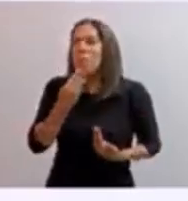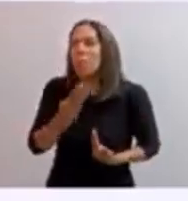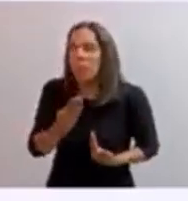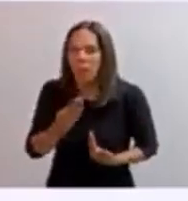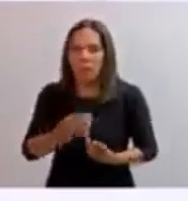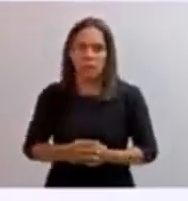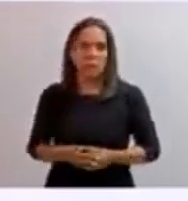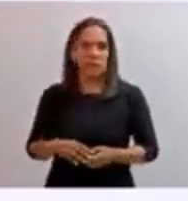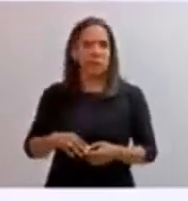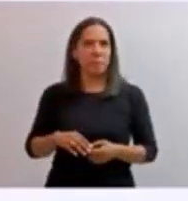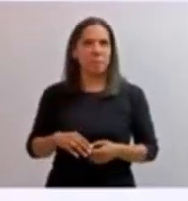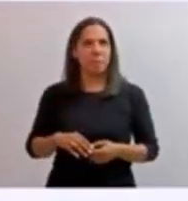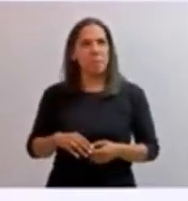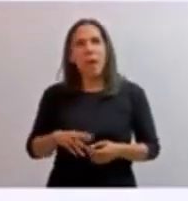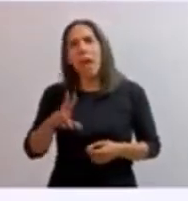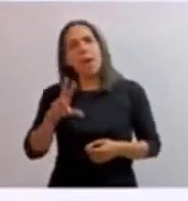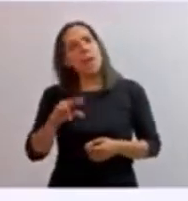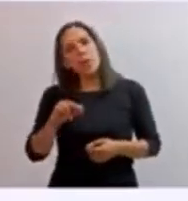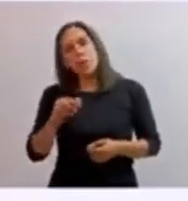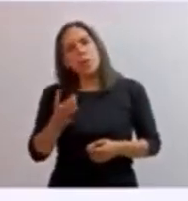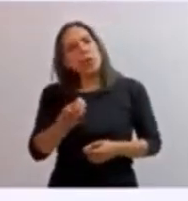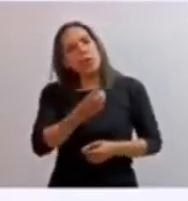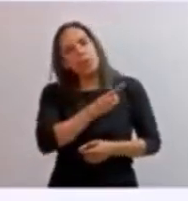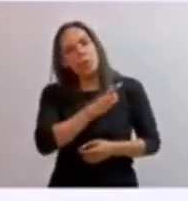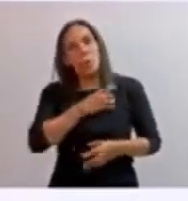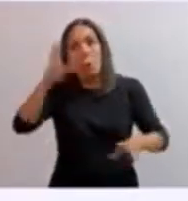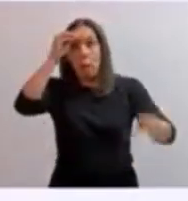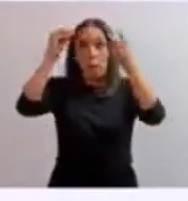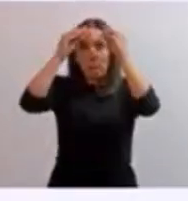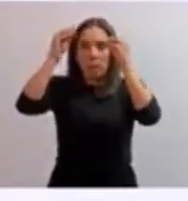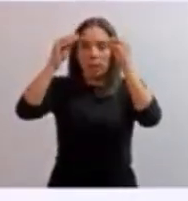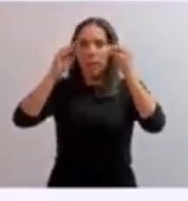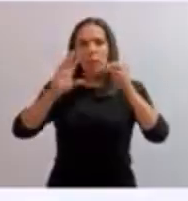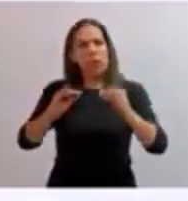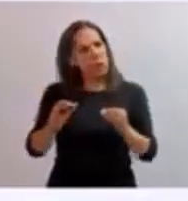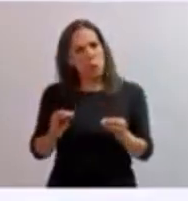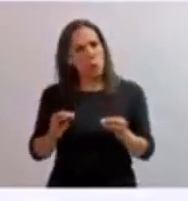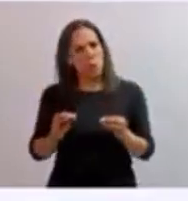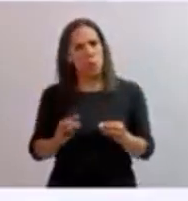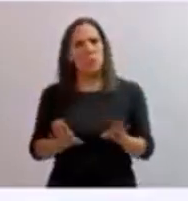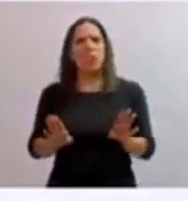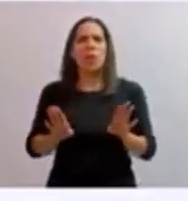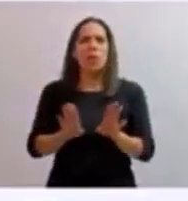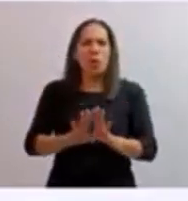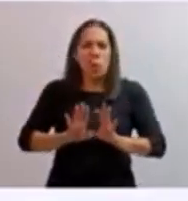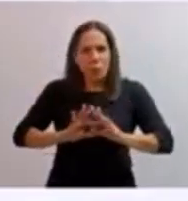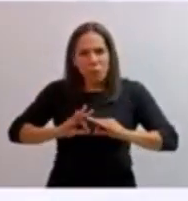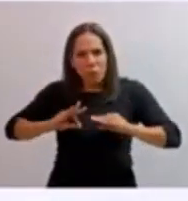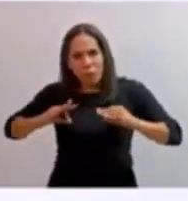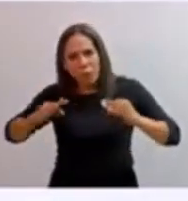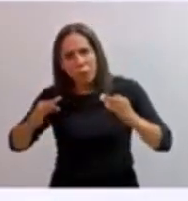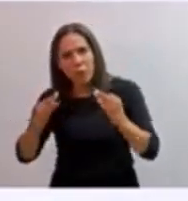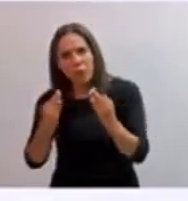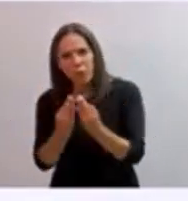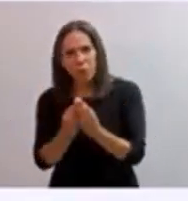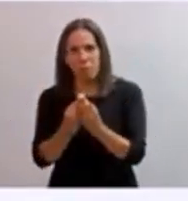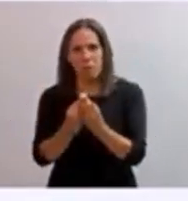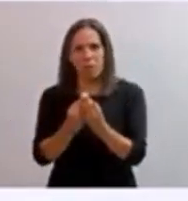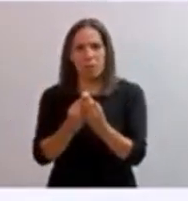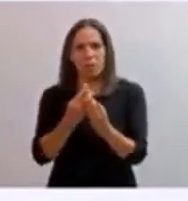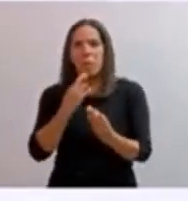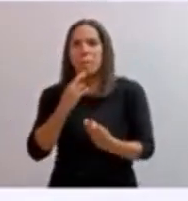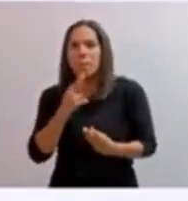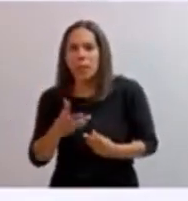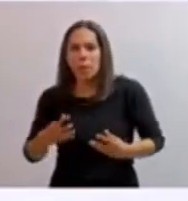las mejores condiciones para una mejor vida. Y entonces sí es indispensable esta relación.